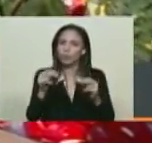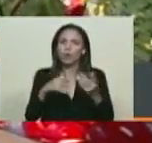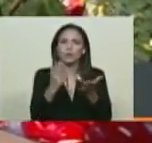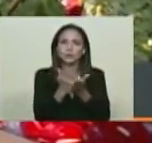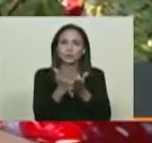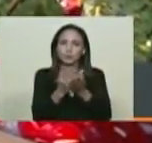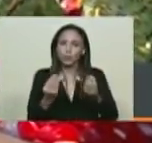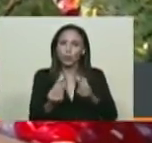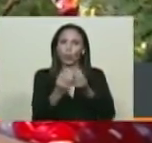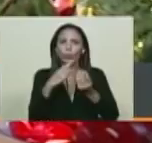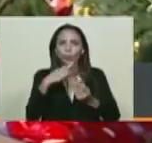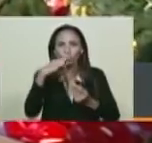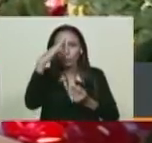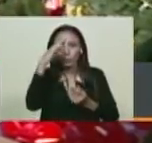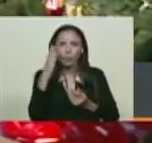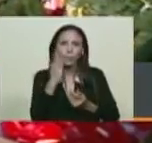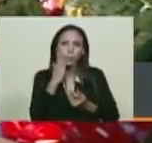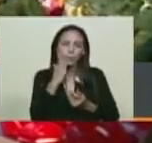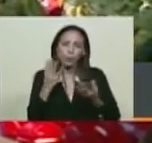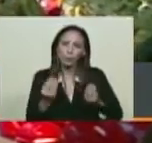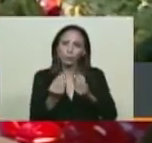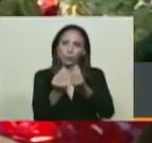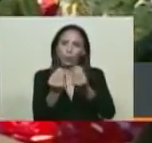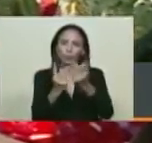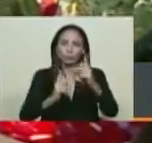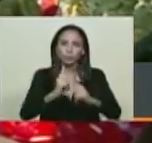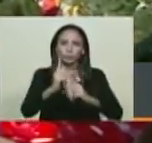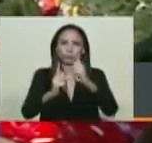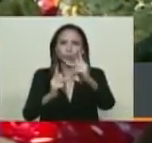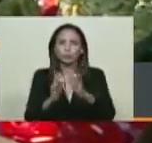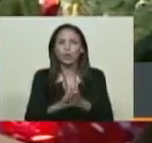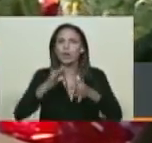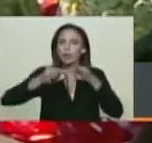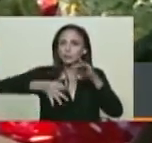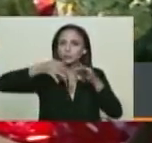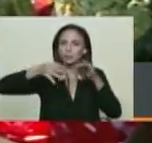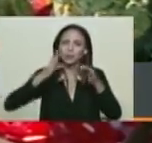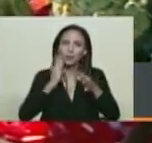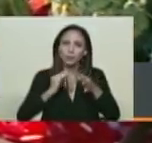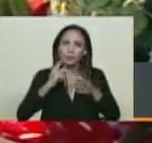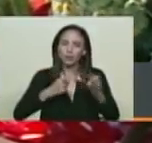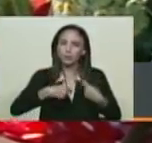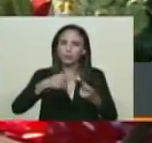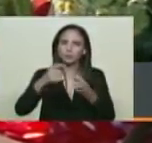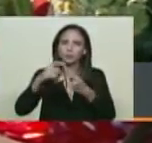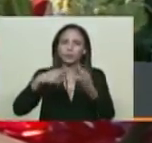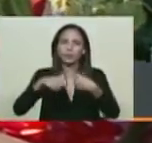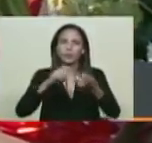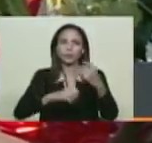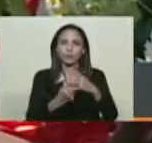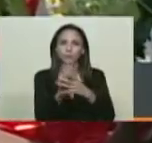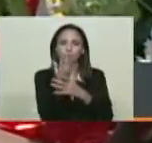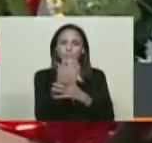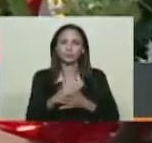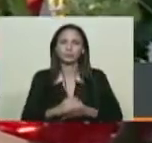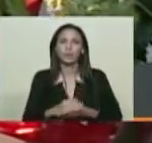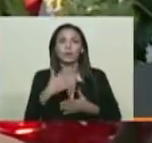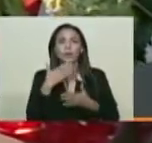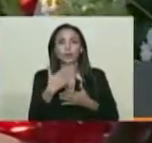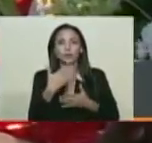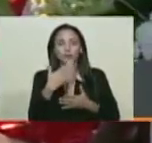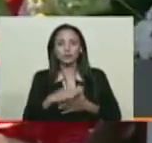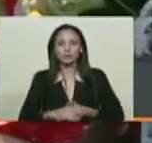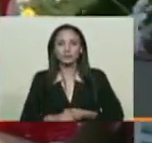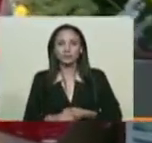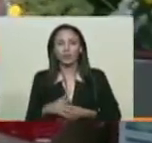primero quisiera que Luis Hadrat nos explicara esta hermosa experiencia de la producción y la exportación de flores. Sí, muchísimas gracias.